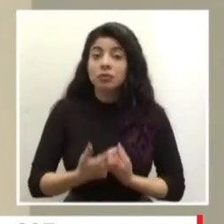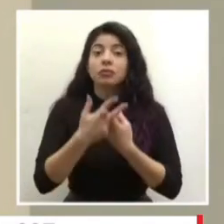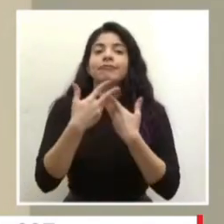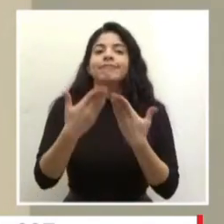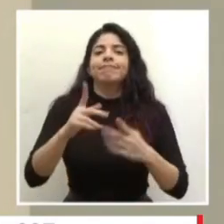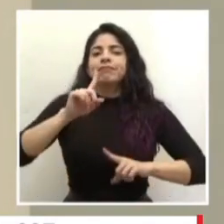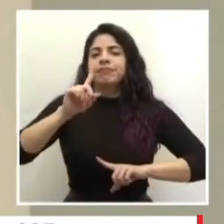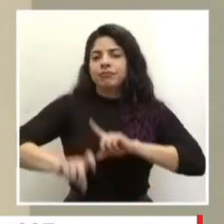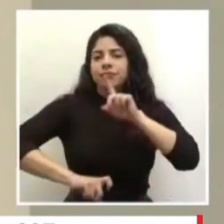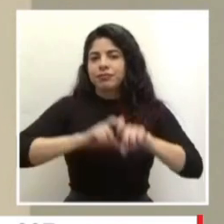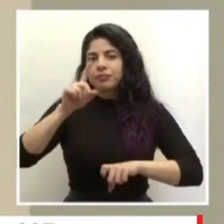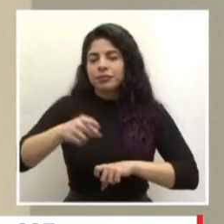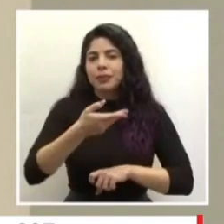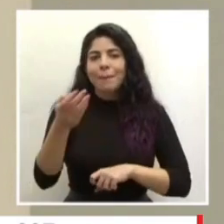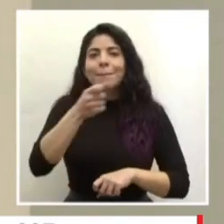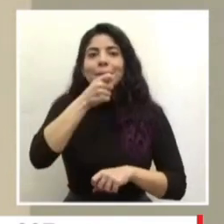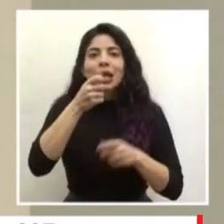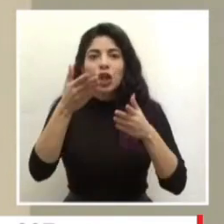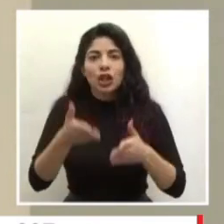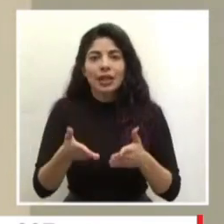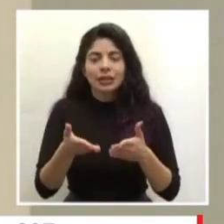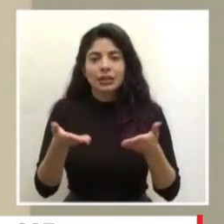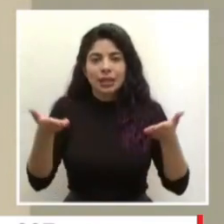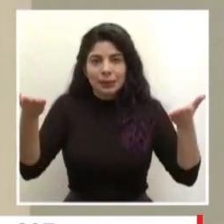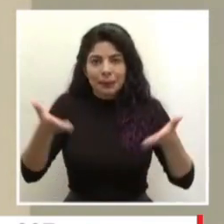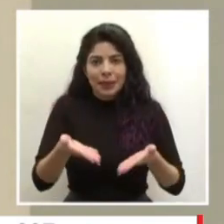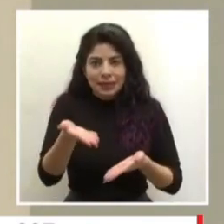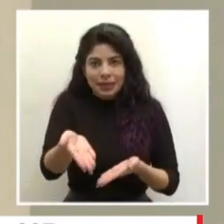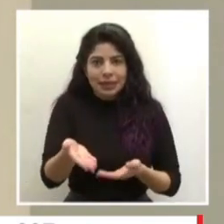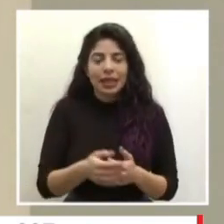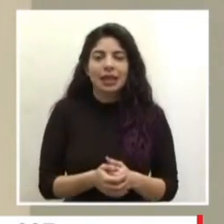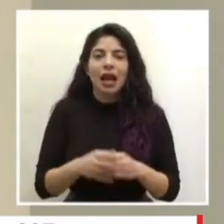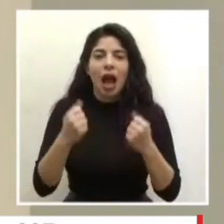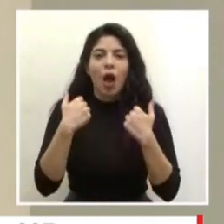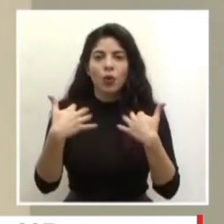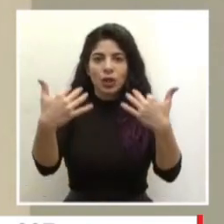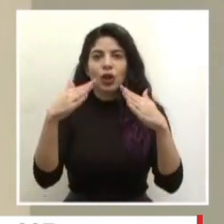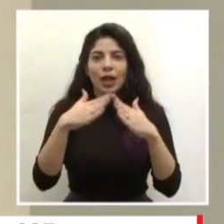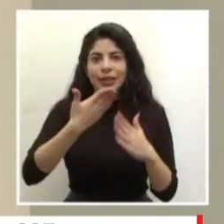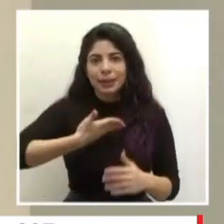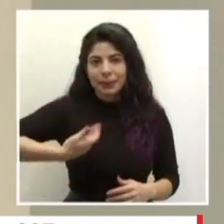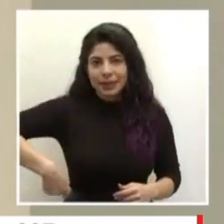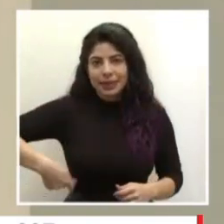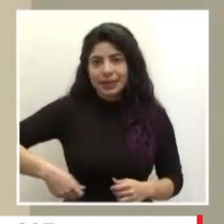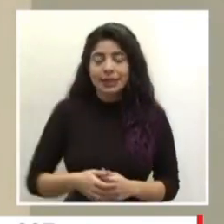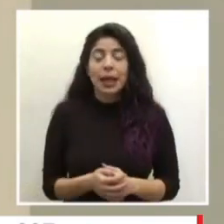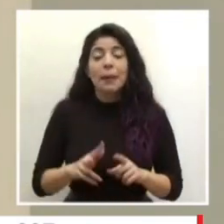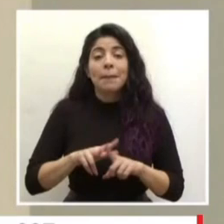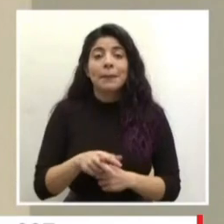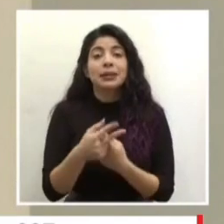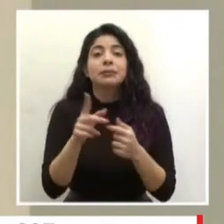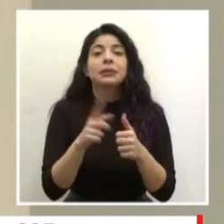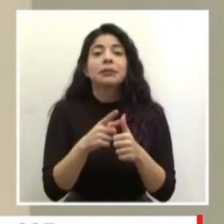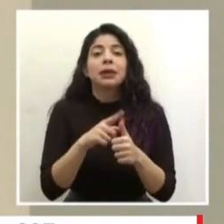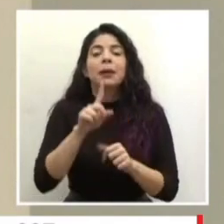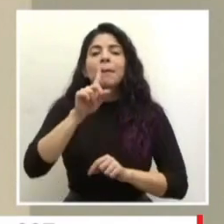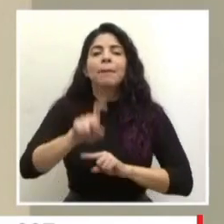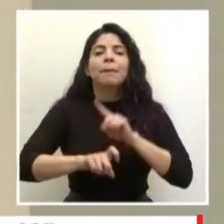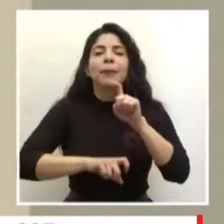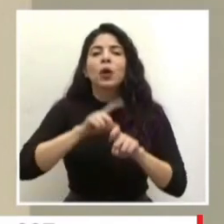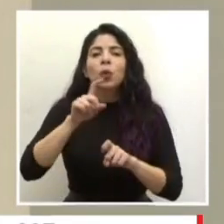de consultas de los colegas que se encuentran de manera presencial en el auditorio de Casa Presidencial. Vamos a iniciar con las